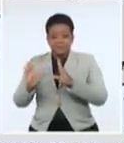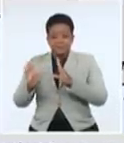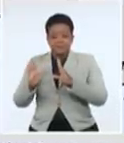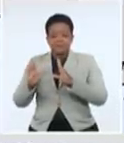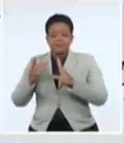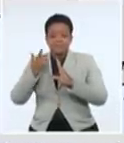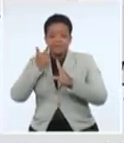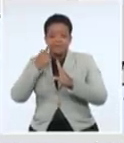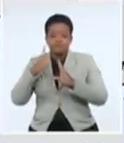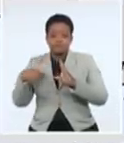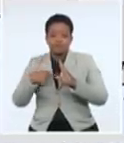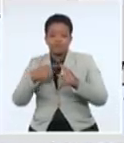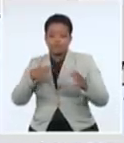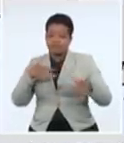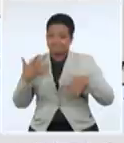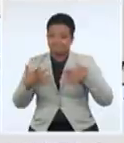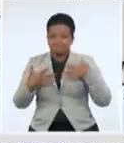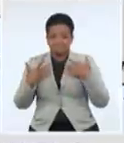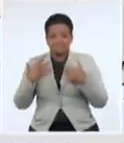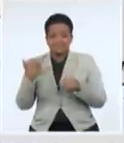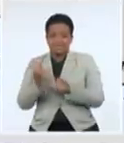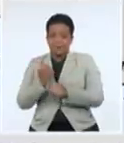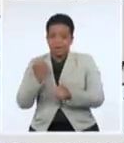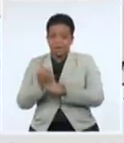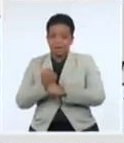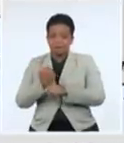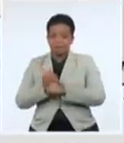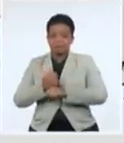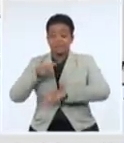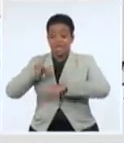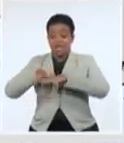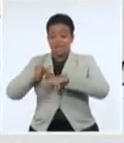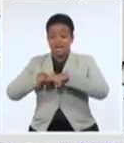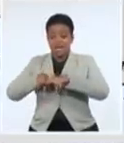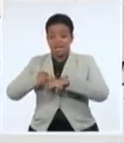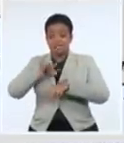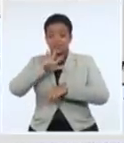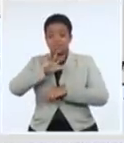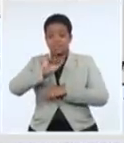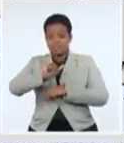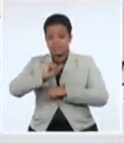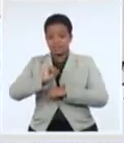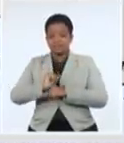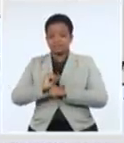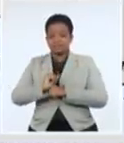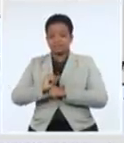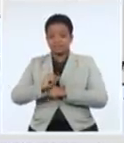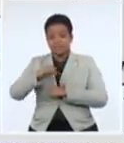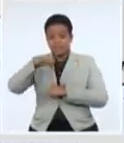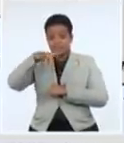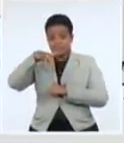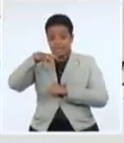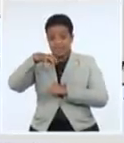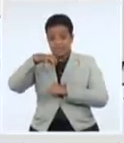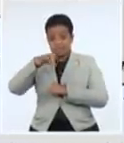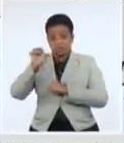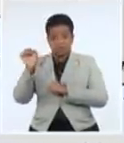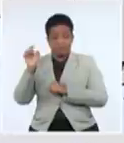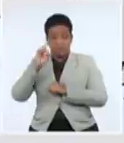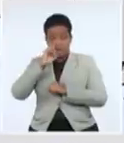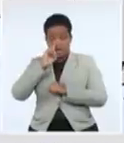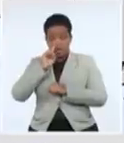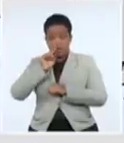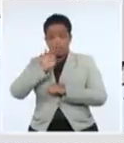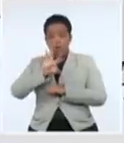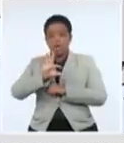trabajo, pues ahí lo tienen. La Habana con 56 casos, Pinar del Río finalmente